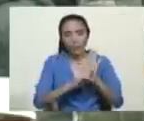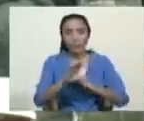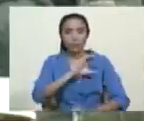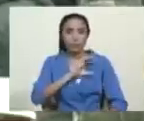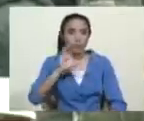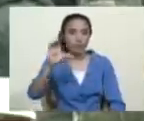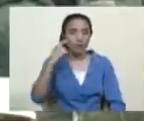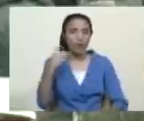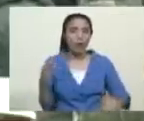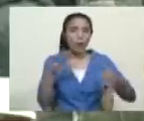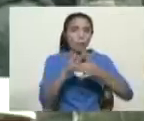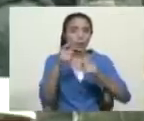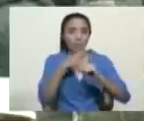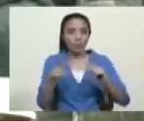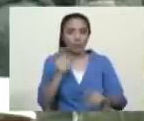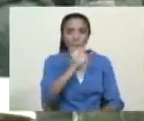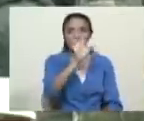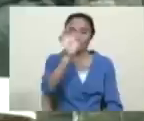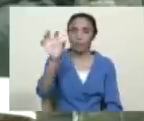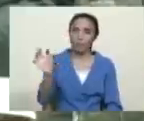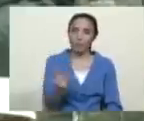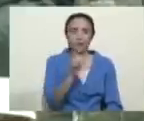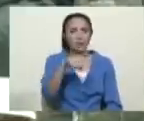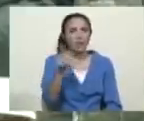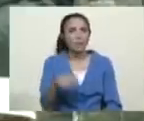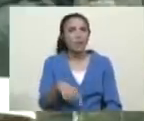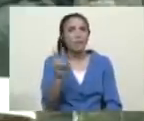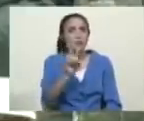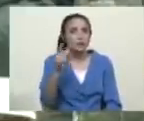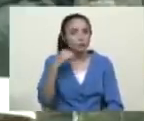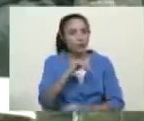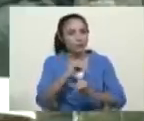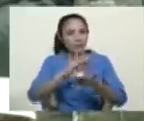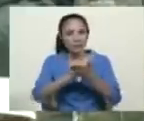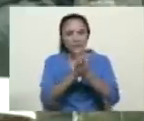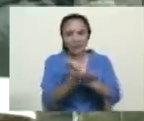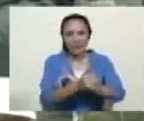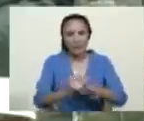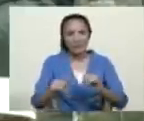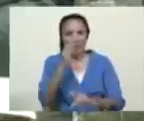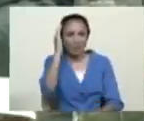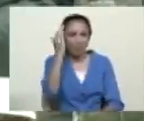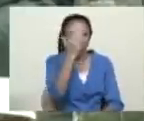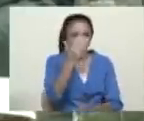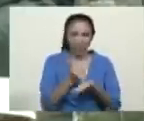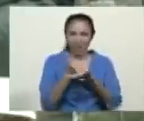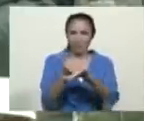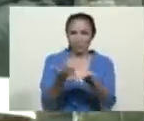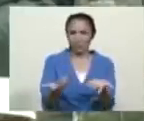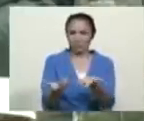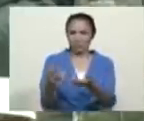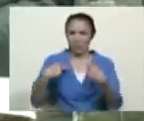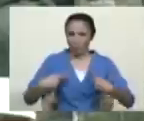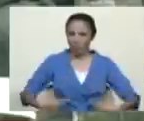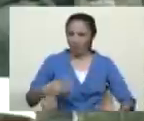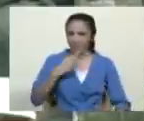la unidad territorial de Venezuela y que se cesen estos intentos hipócritas de introducir